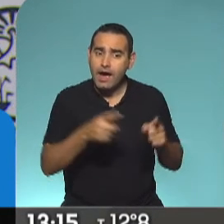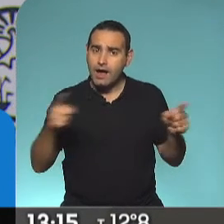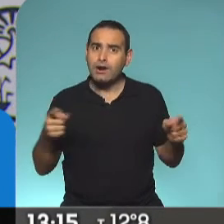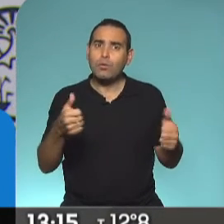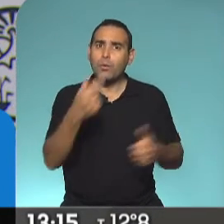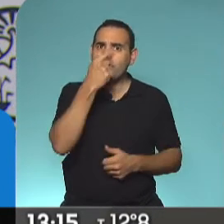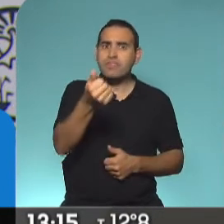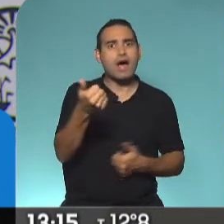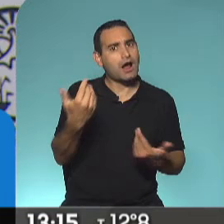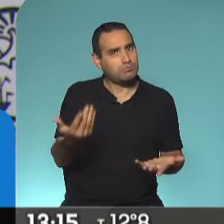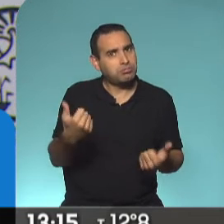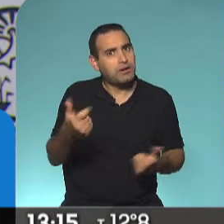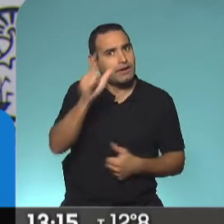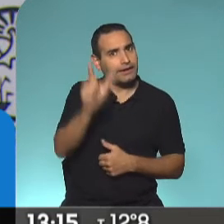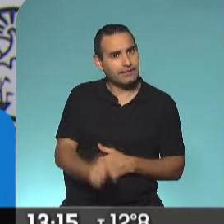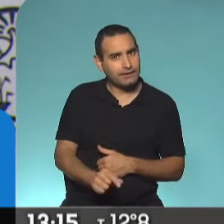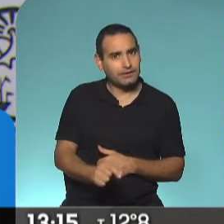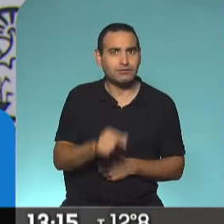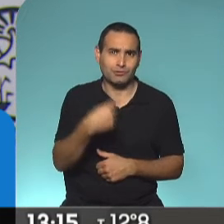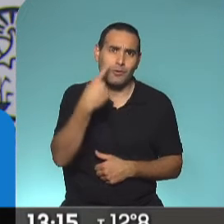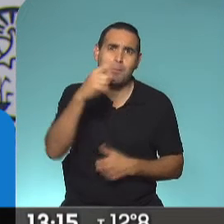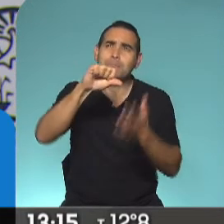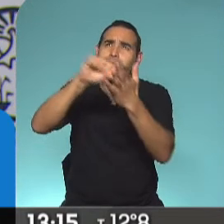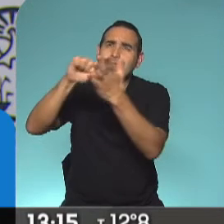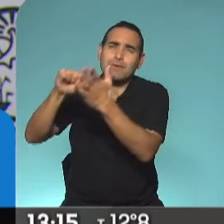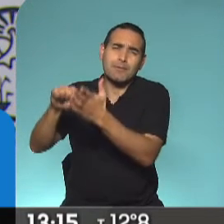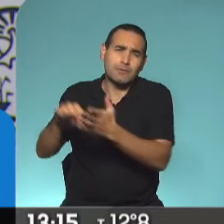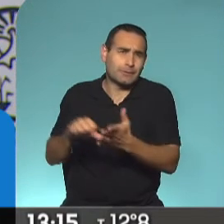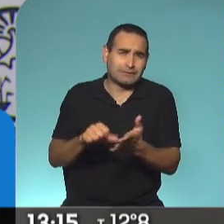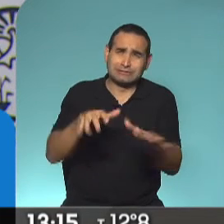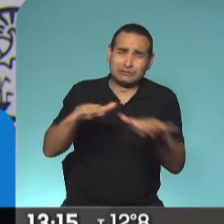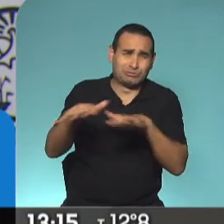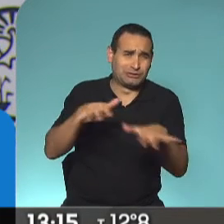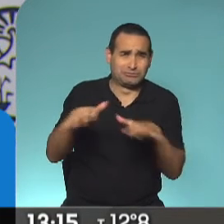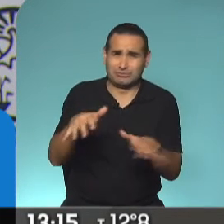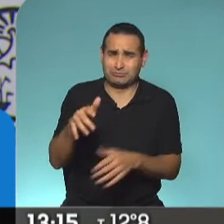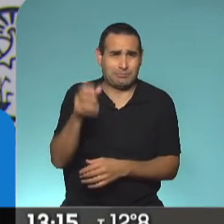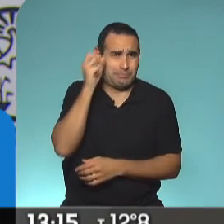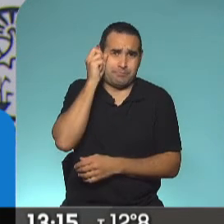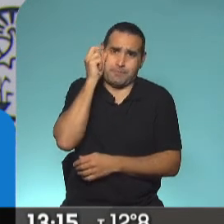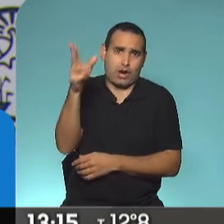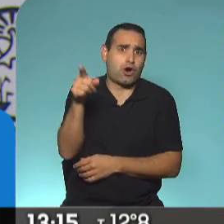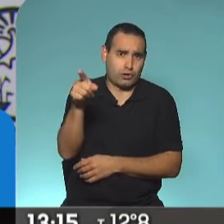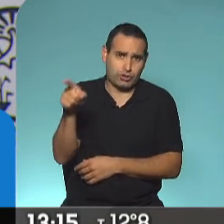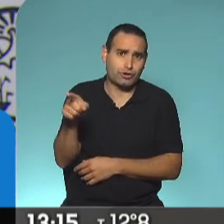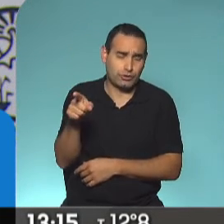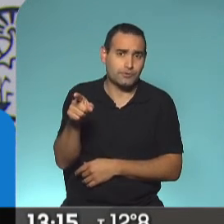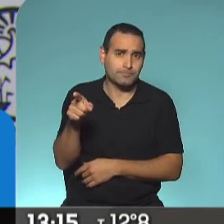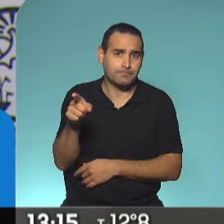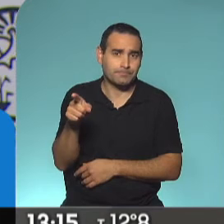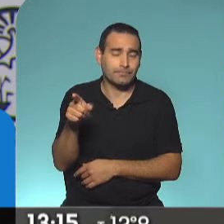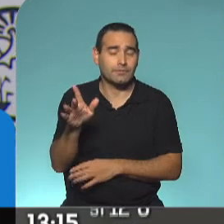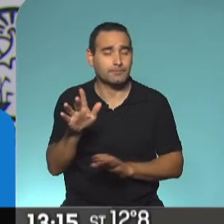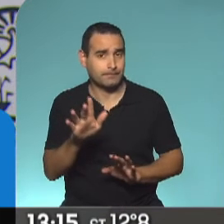argentinos cualquiera puede ver la infinidad de países que han tenido situaciones extremadamente más complejas que las nuestras y